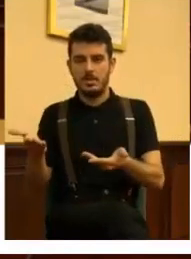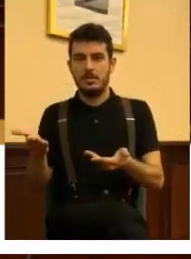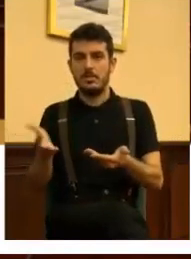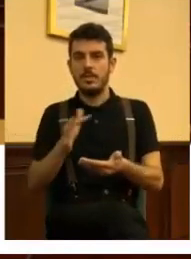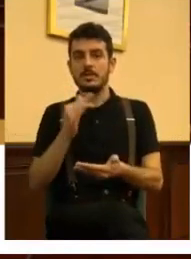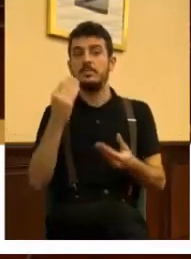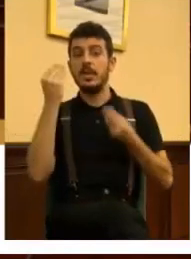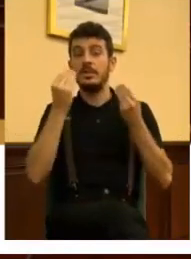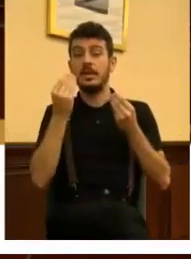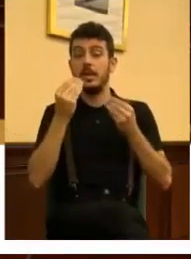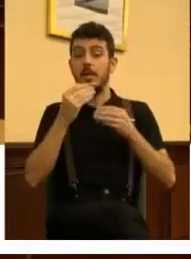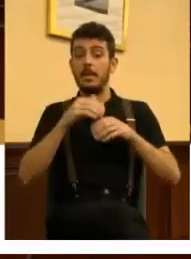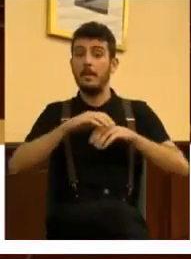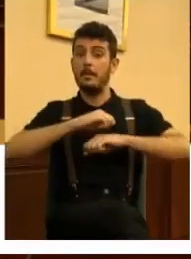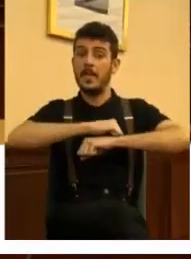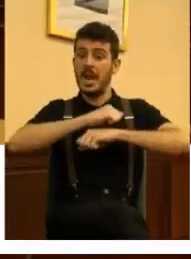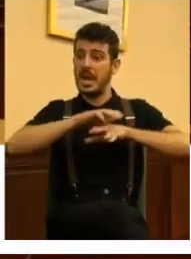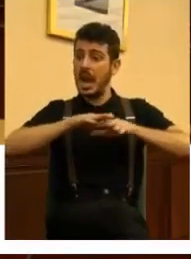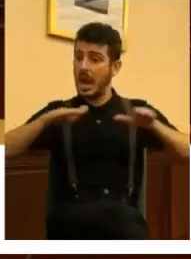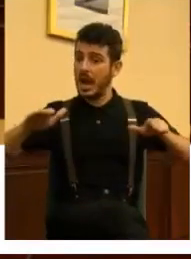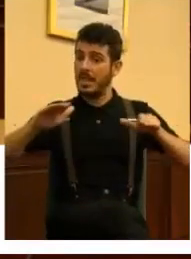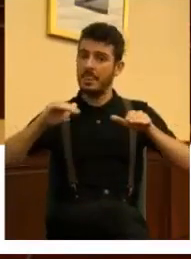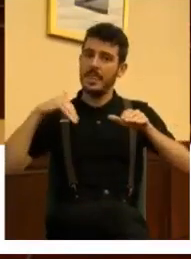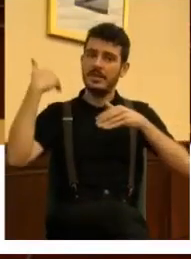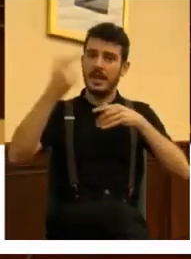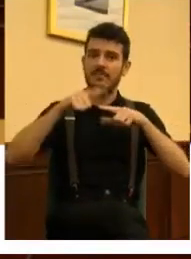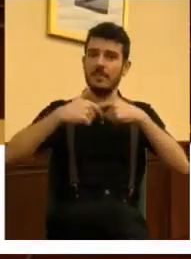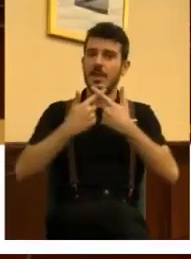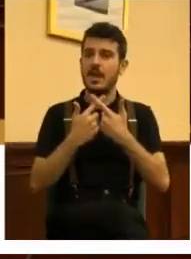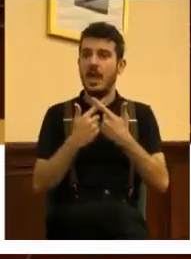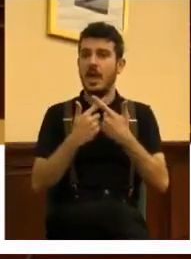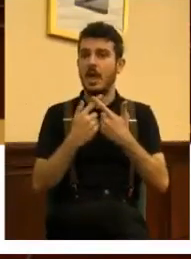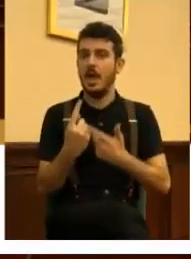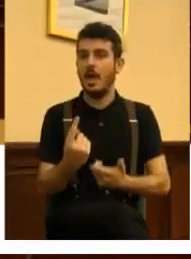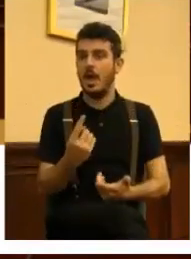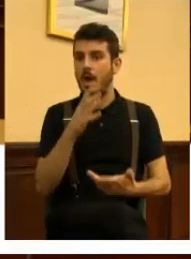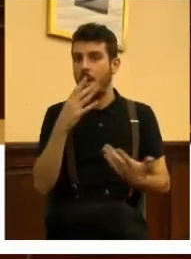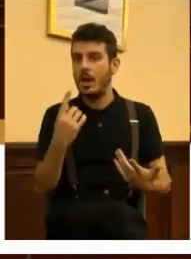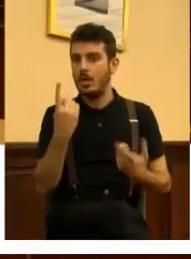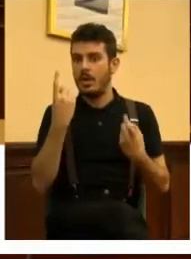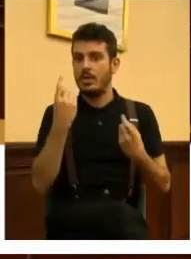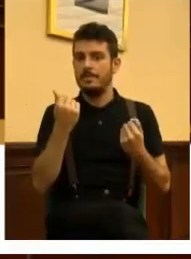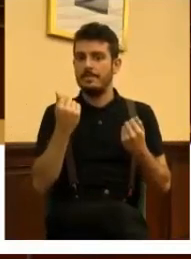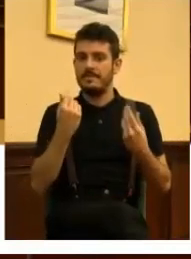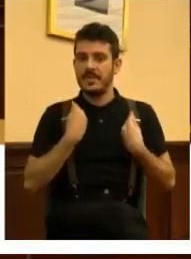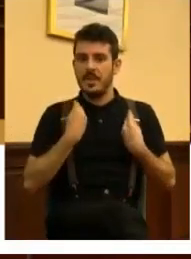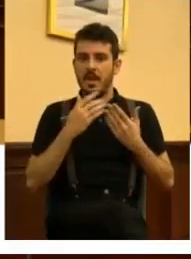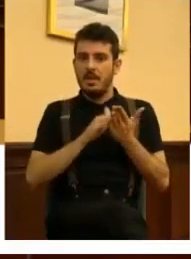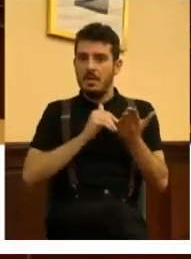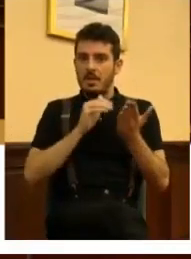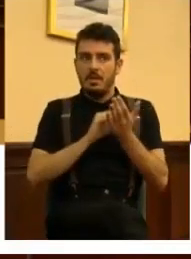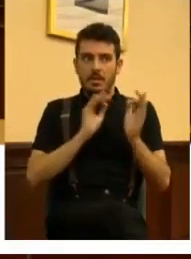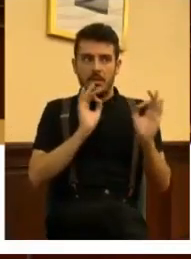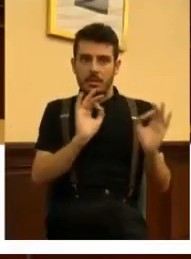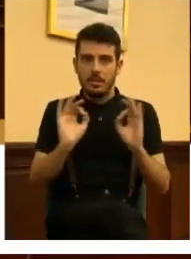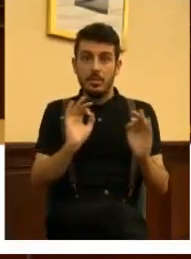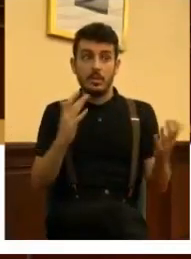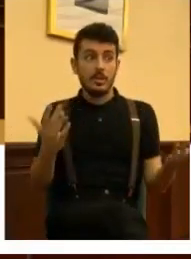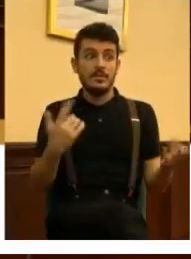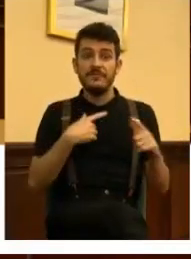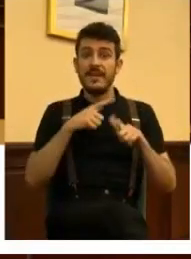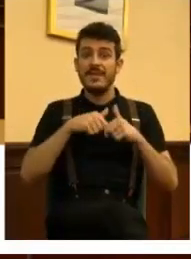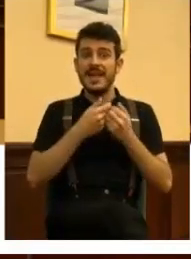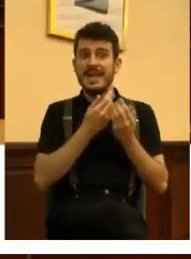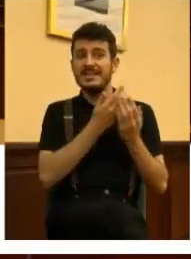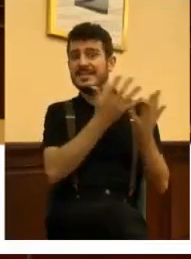piensen en que detrás de la barra de ese bar, pues hay una familia que se está ganando la vida. Entonces, Entonces, por todas esas